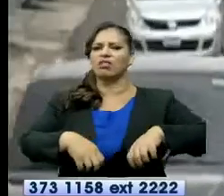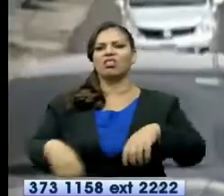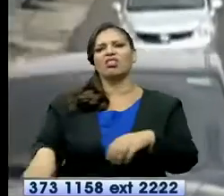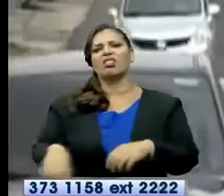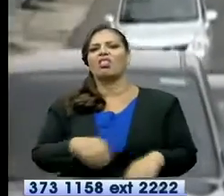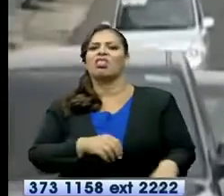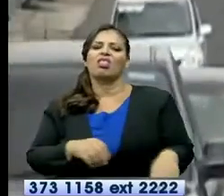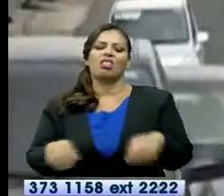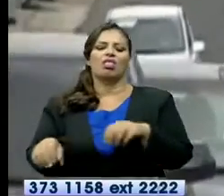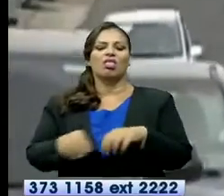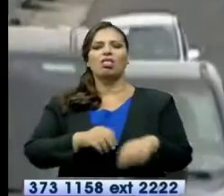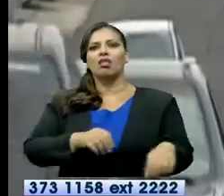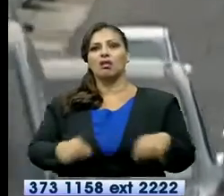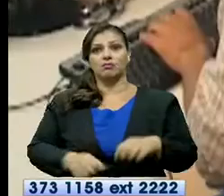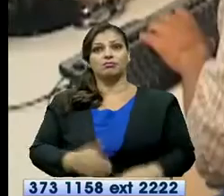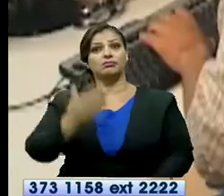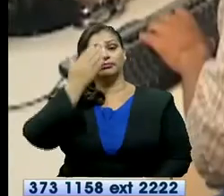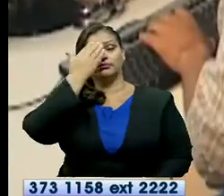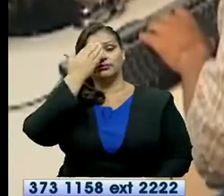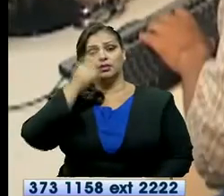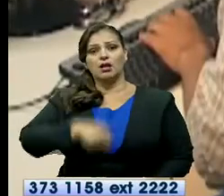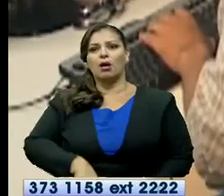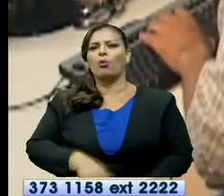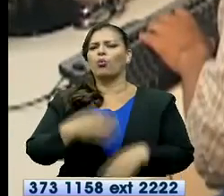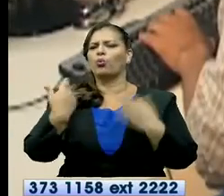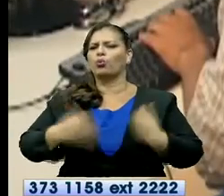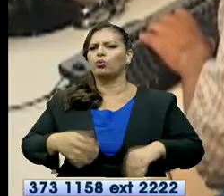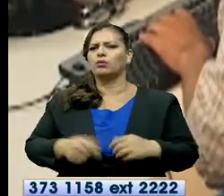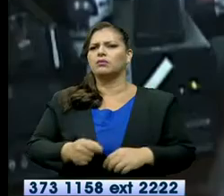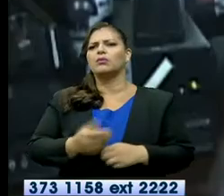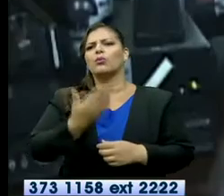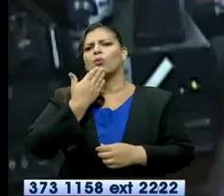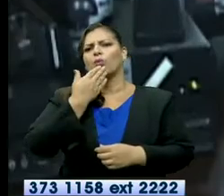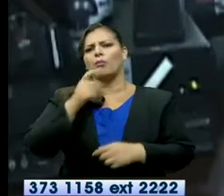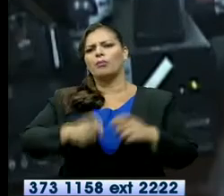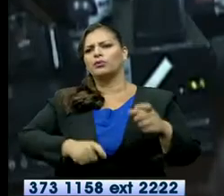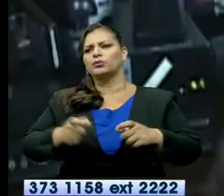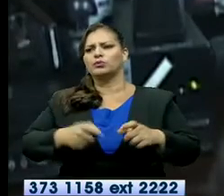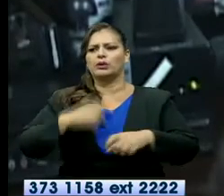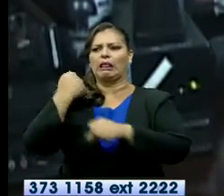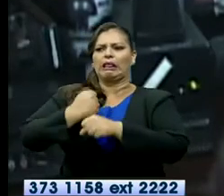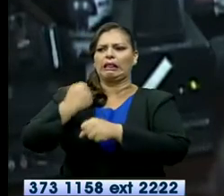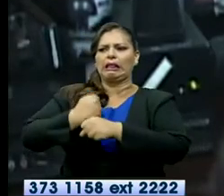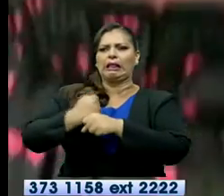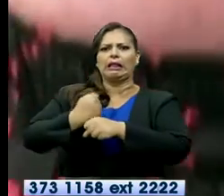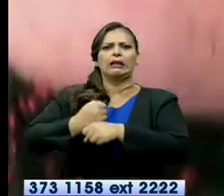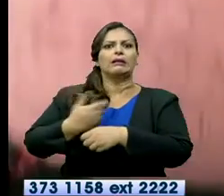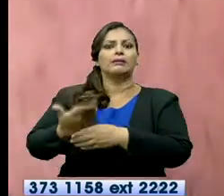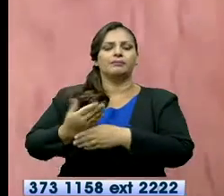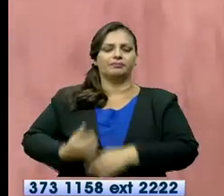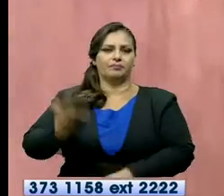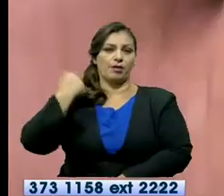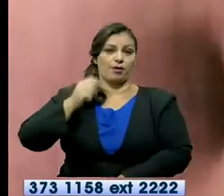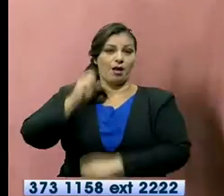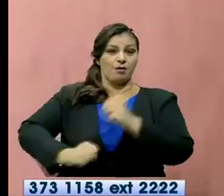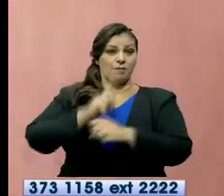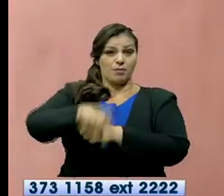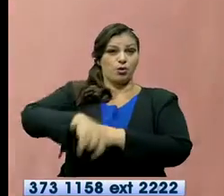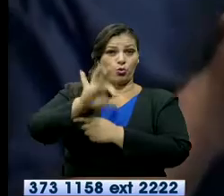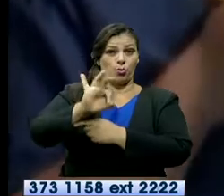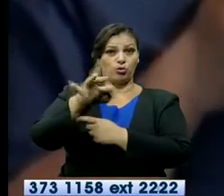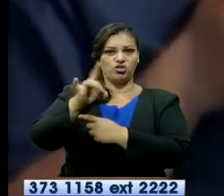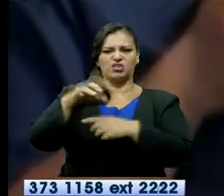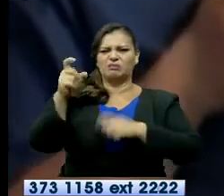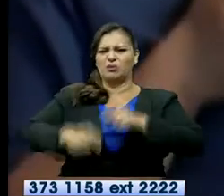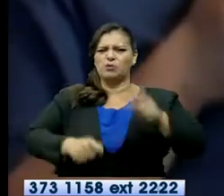creciente urbanización y a la naturaleza cada vez más estática de muchas formas de trabajo. Desde 1980, la obesidad se ha duplicado en el